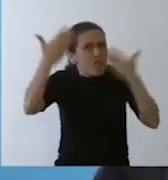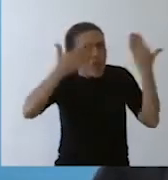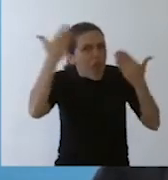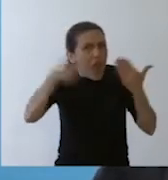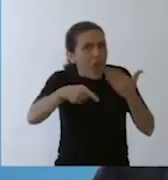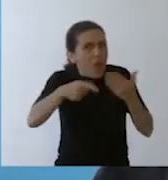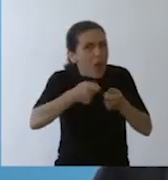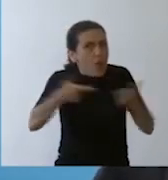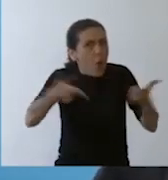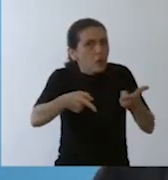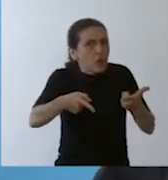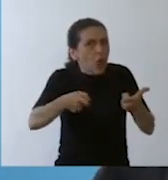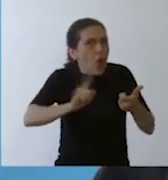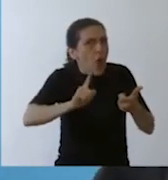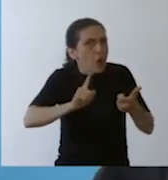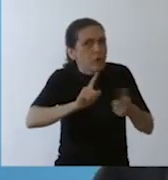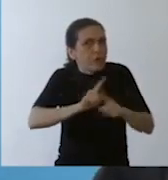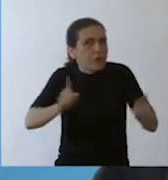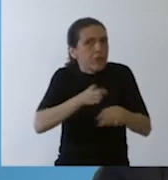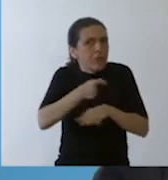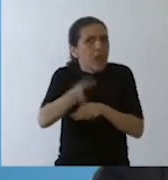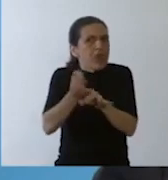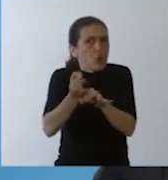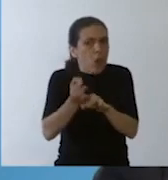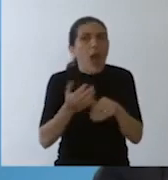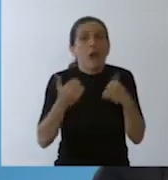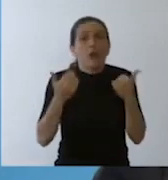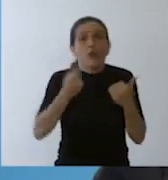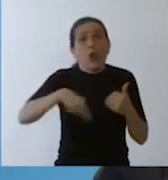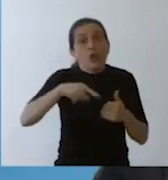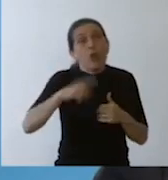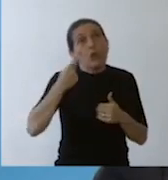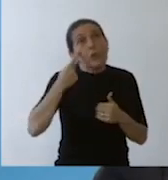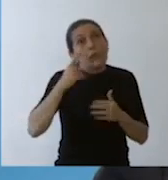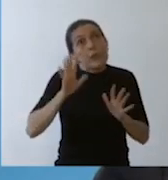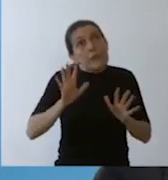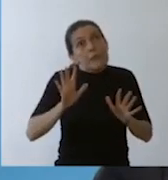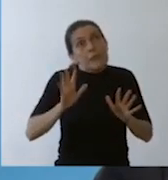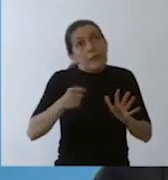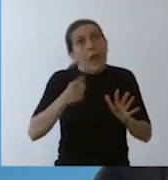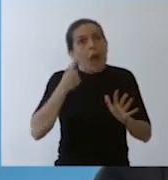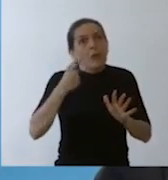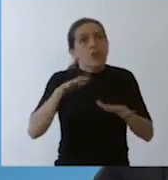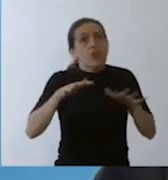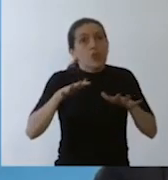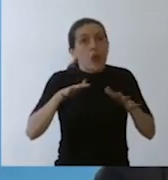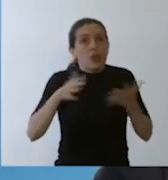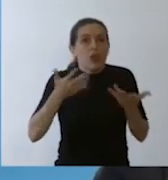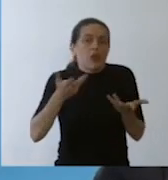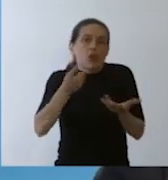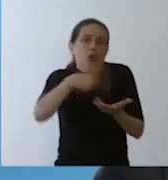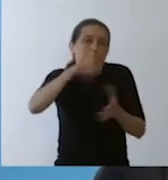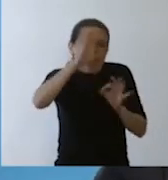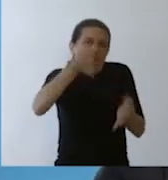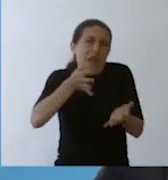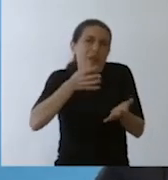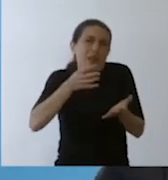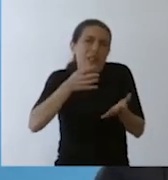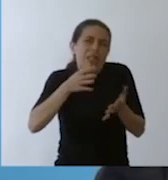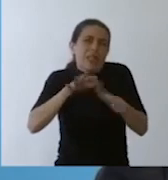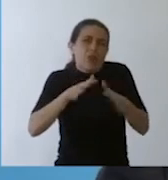no podían concurrir. Nosotros esperamos que esa situación, las medidas son las habituales, ustedes lo saben y